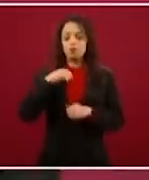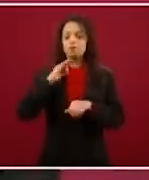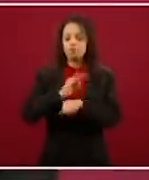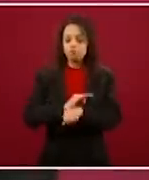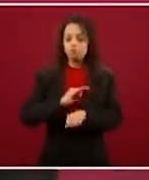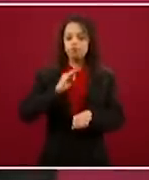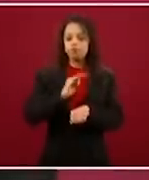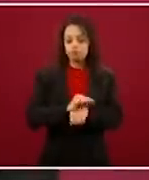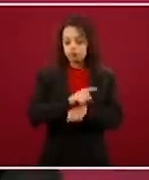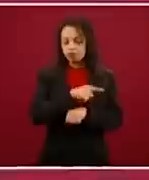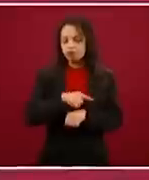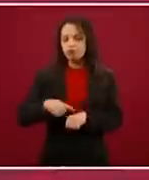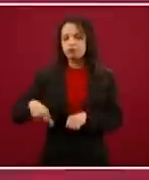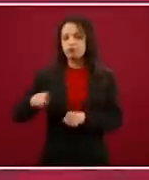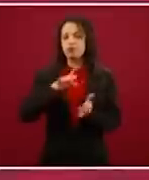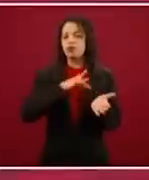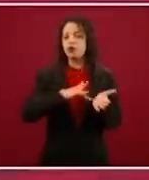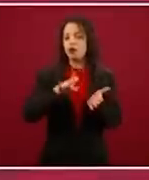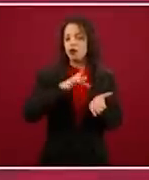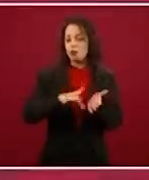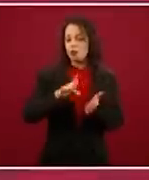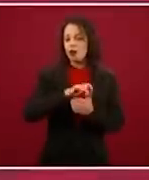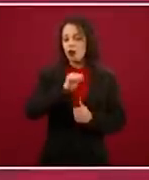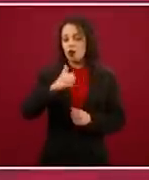justas de violencia